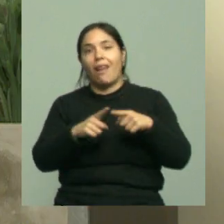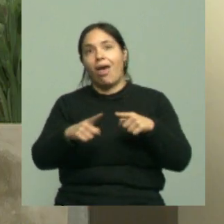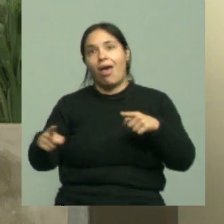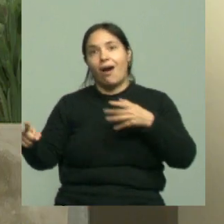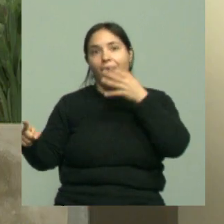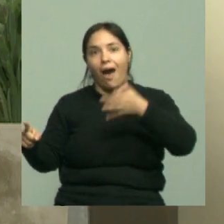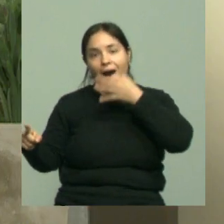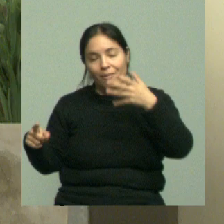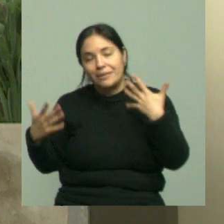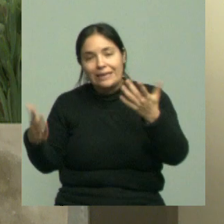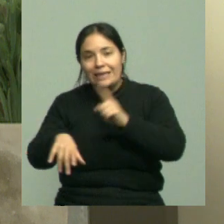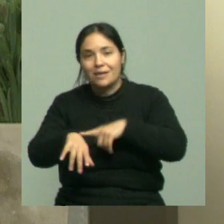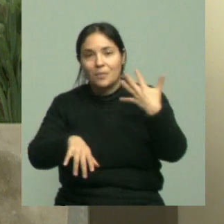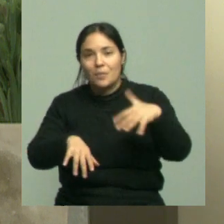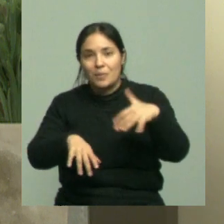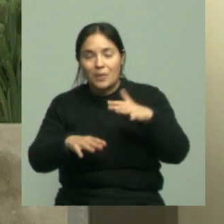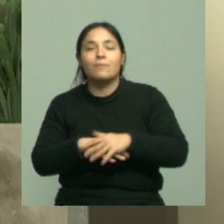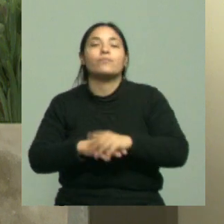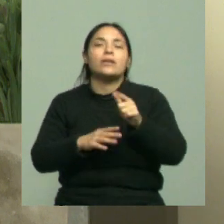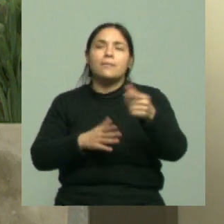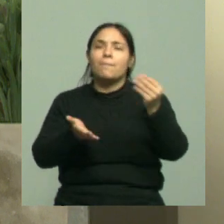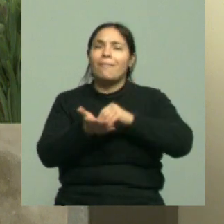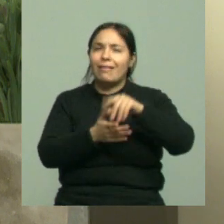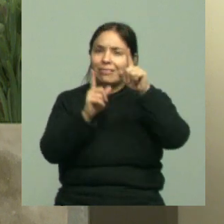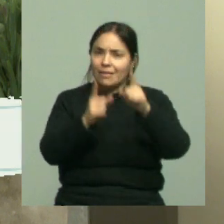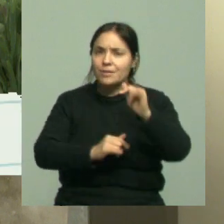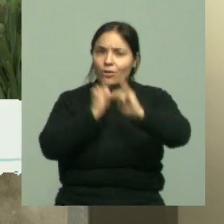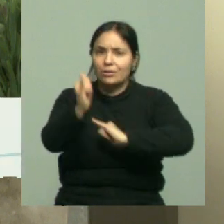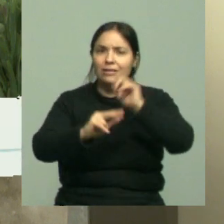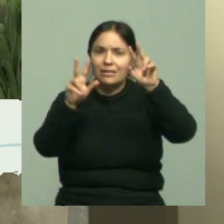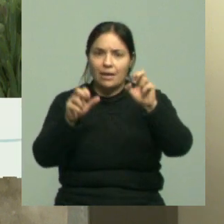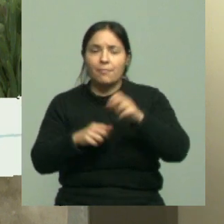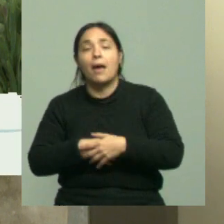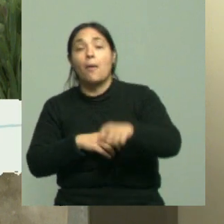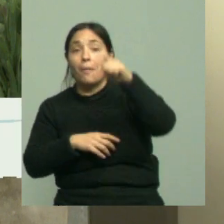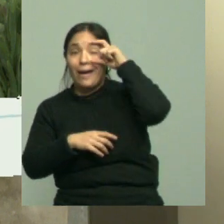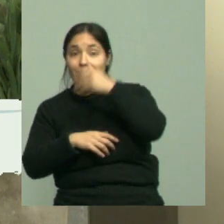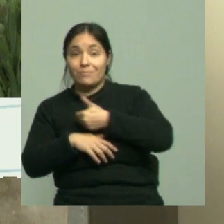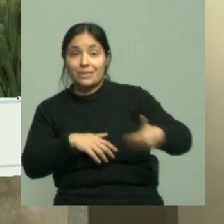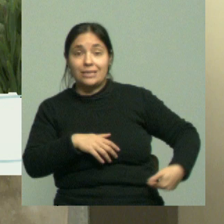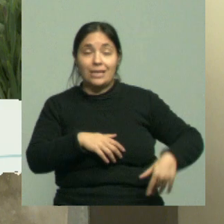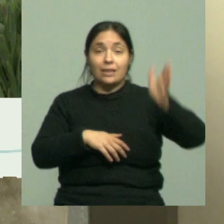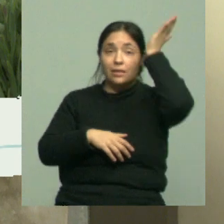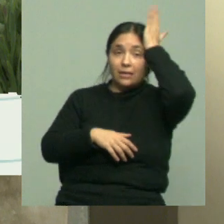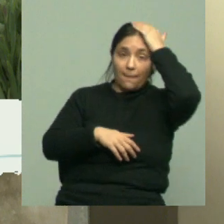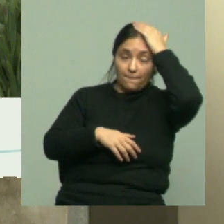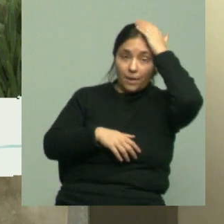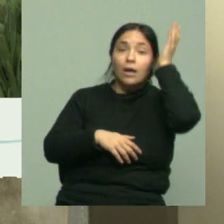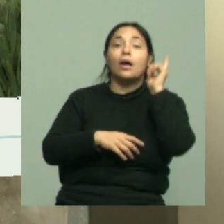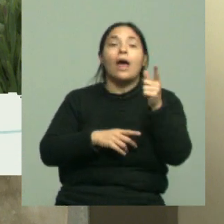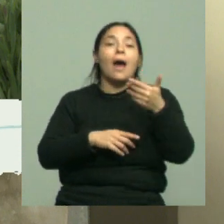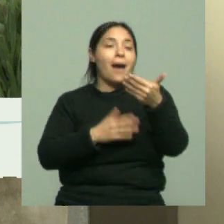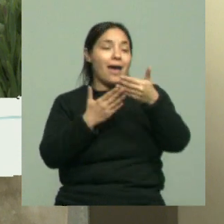pero el tiempo nos corre, Augusto, y no queremos dejar de hablar de Joe Biden, Donald Trump, el debate del jueves pasado,